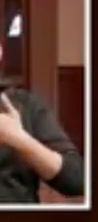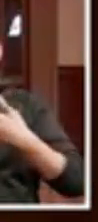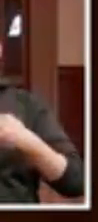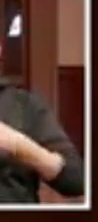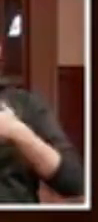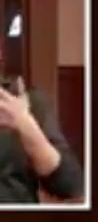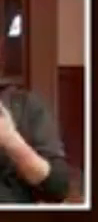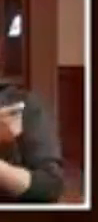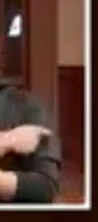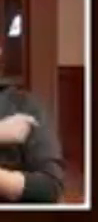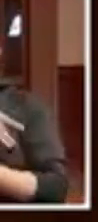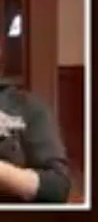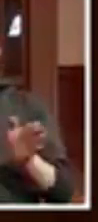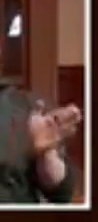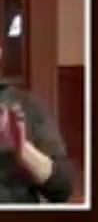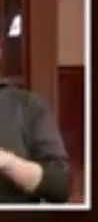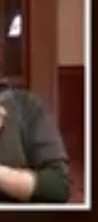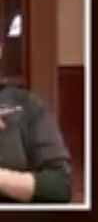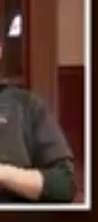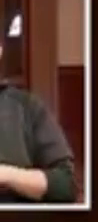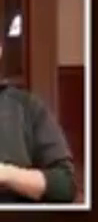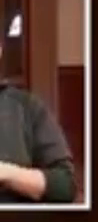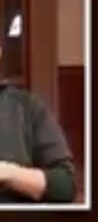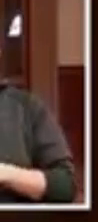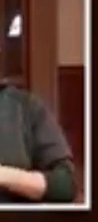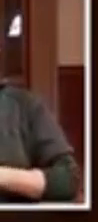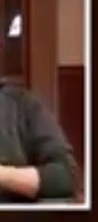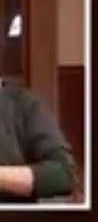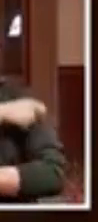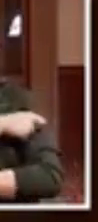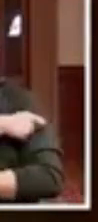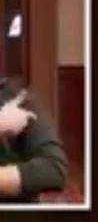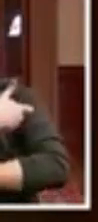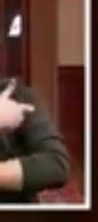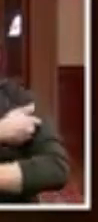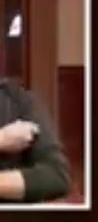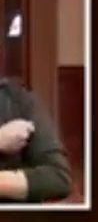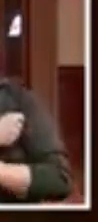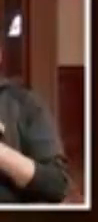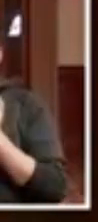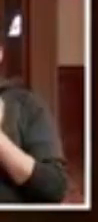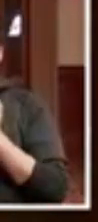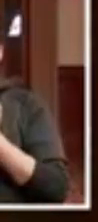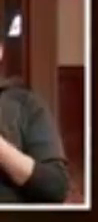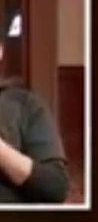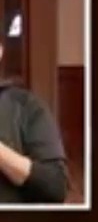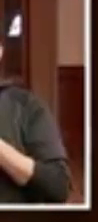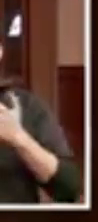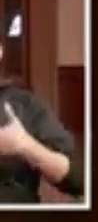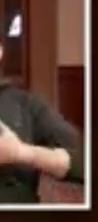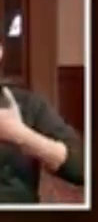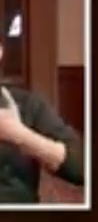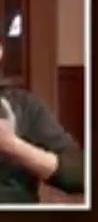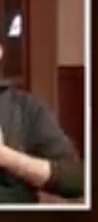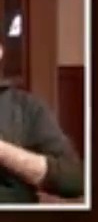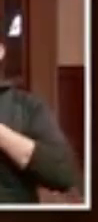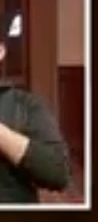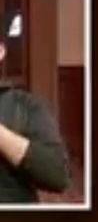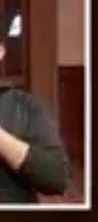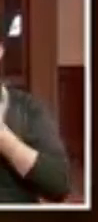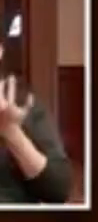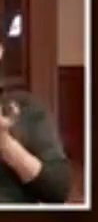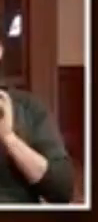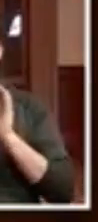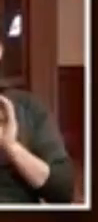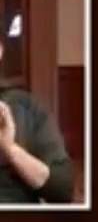304 pacientes con corona virus hasta el momento según informó amalia becerra kino subdirectora del hospital metropolitano